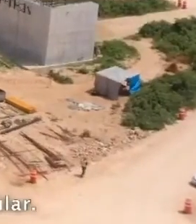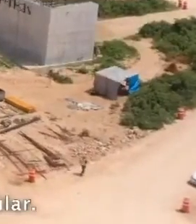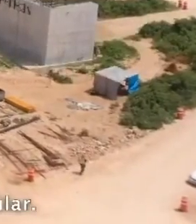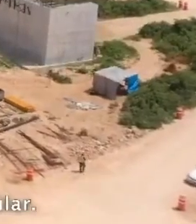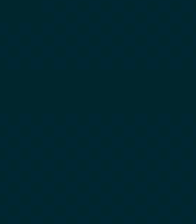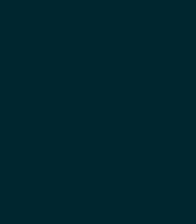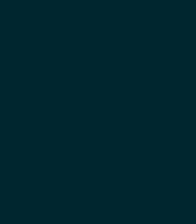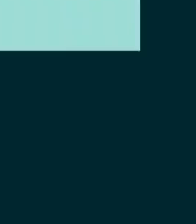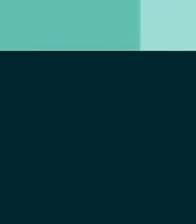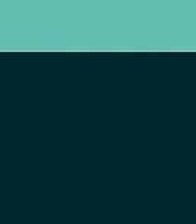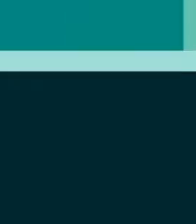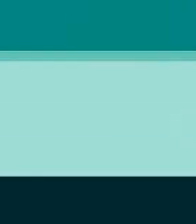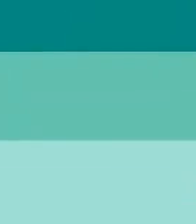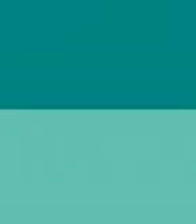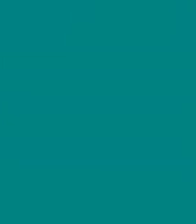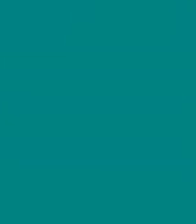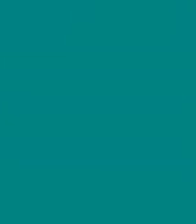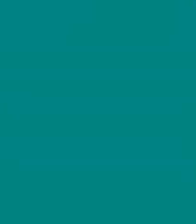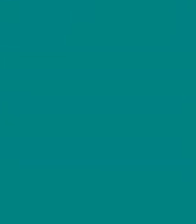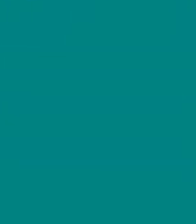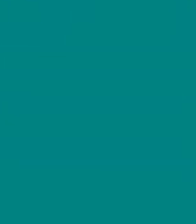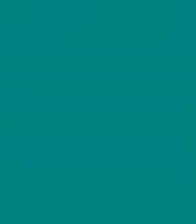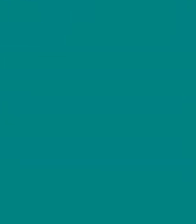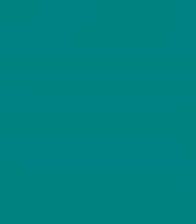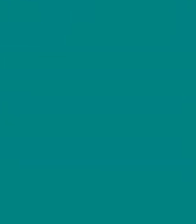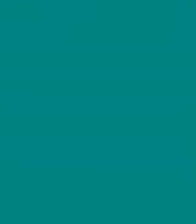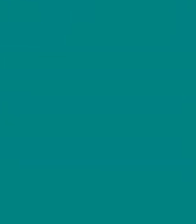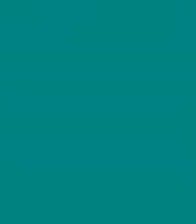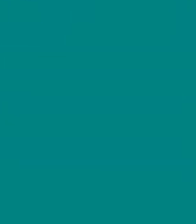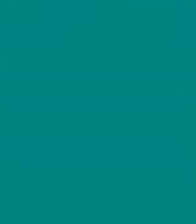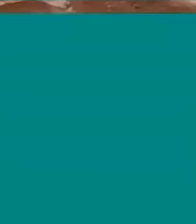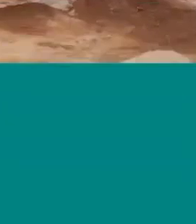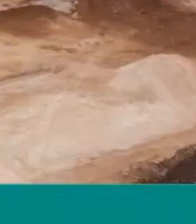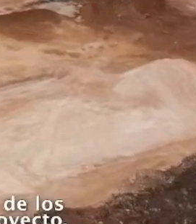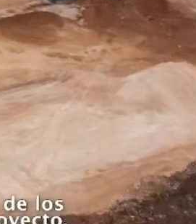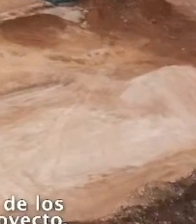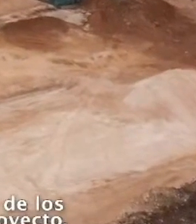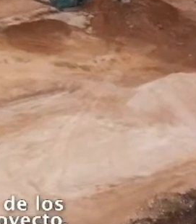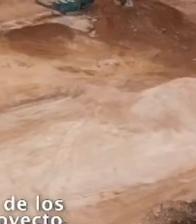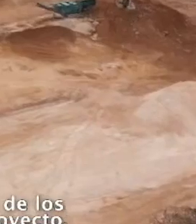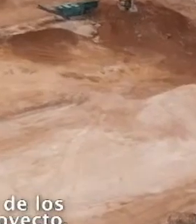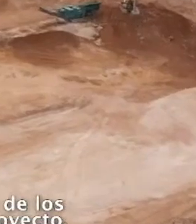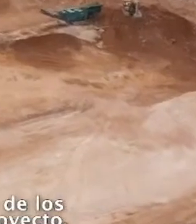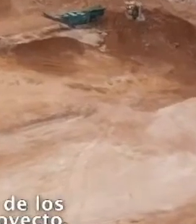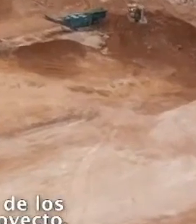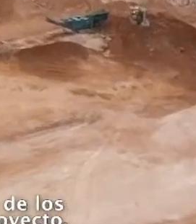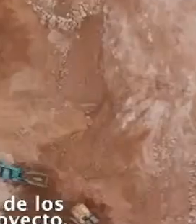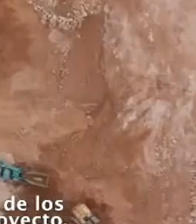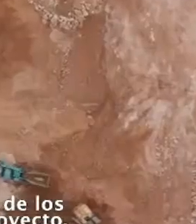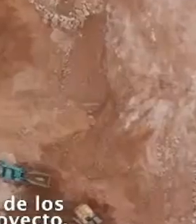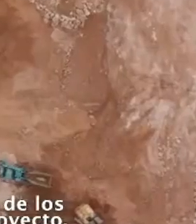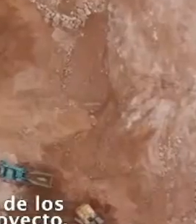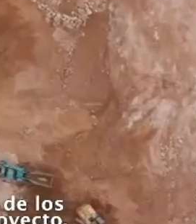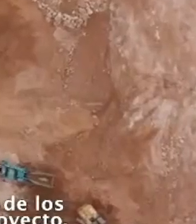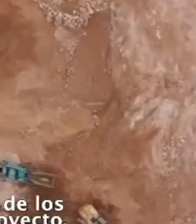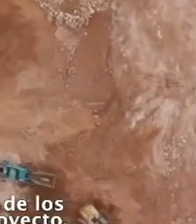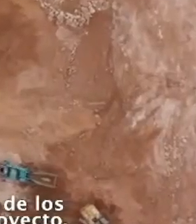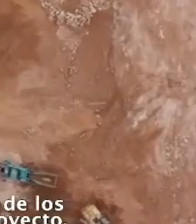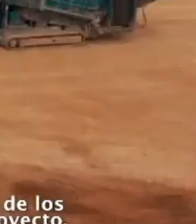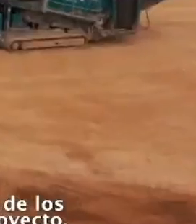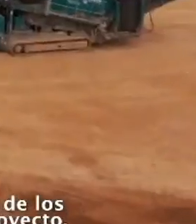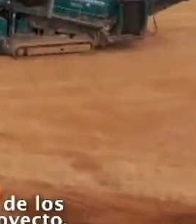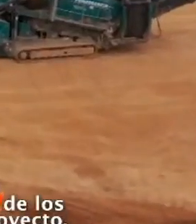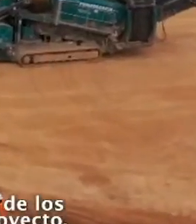paso vehicular. Banco de Sisbichén, Yucatán. En el tramo 4, el Banco de Sisbichén, Yucatán, es uno de los